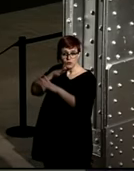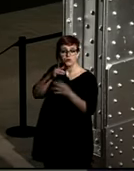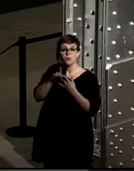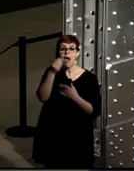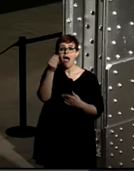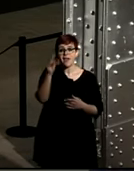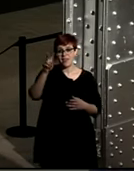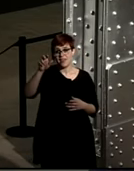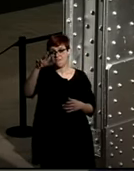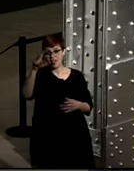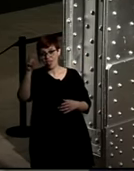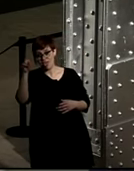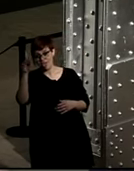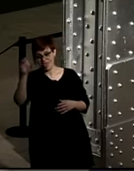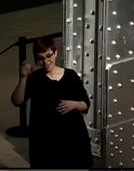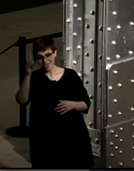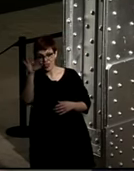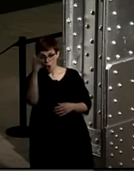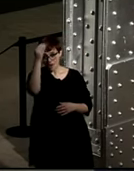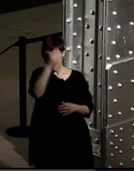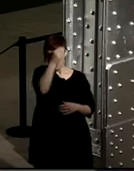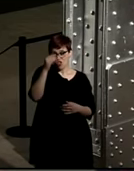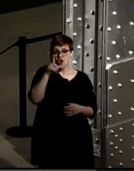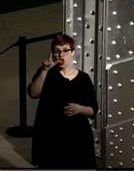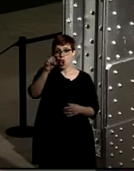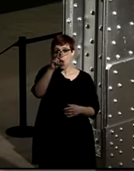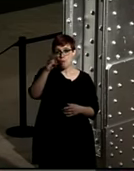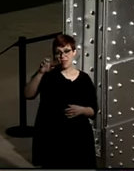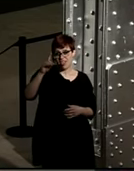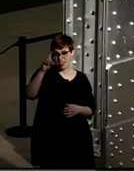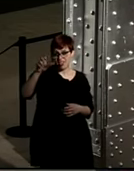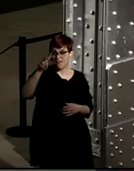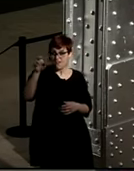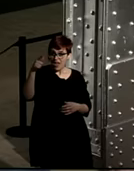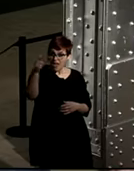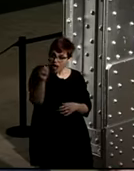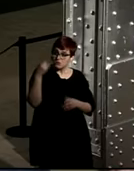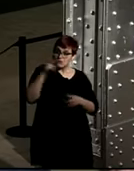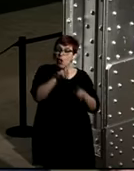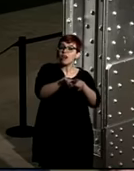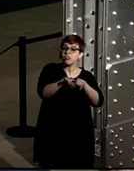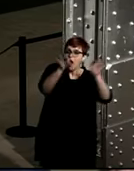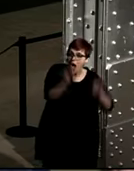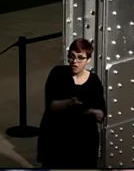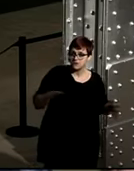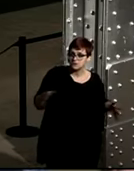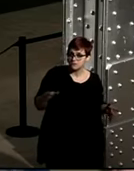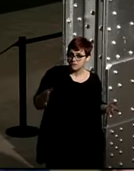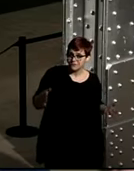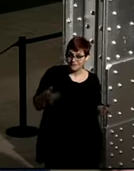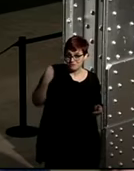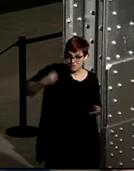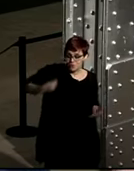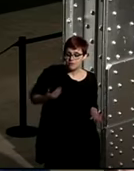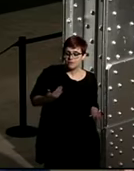Quevedo y Lope de Vega hablaban de esto. Sí. ¿Y qué necesita el cine español? ¿Más días con las entradas a 3 euros? Bueno, yo creo